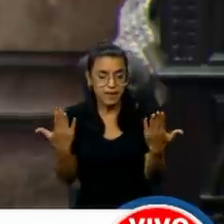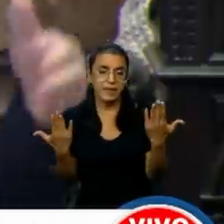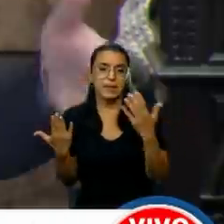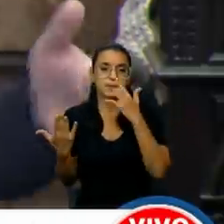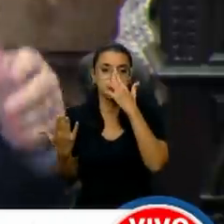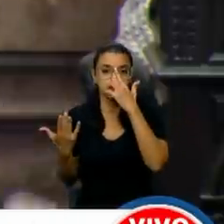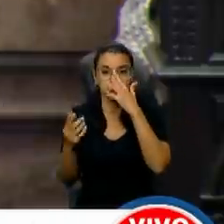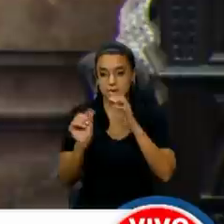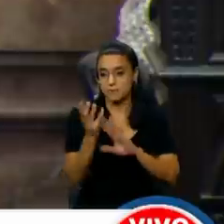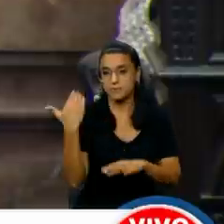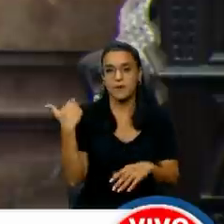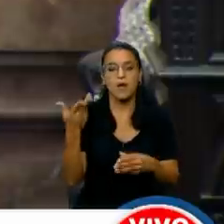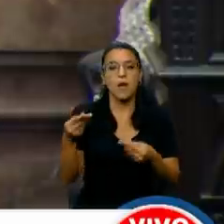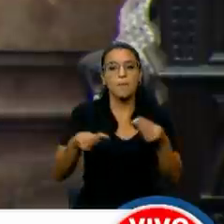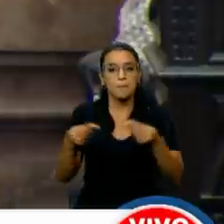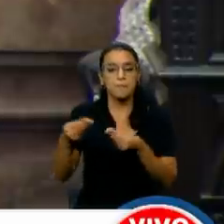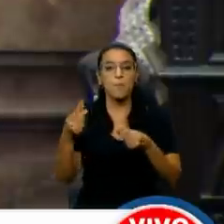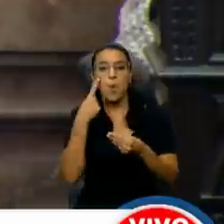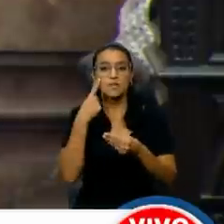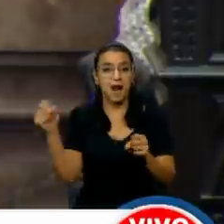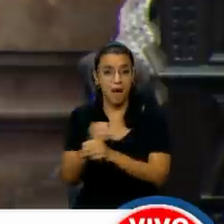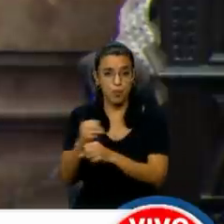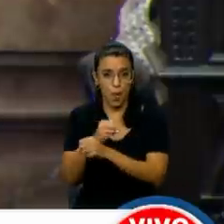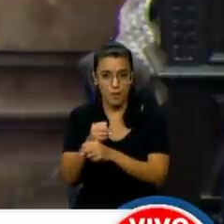acabamos de probar el presupuesto municipal